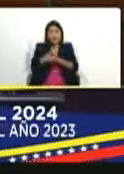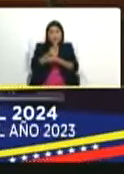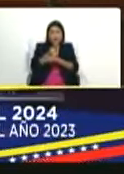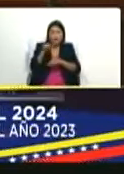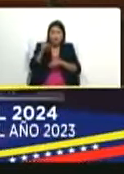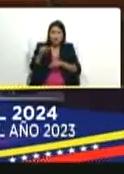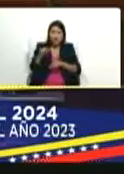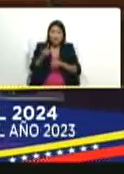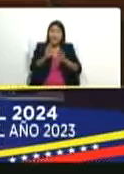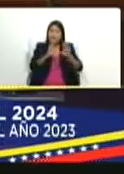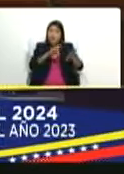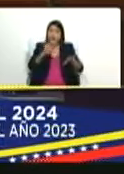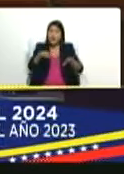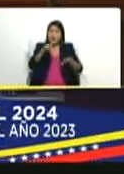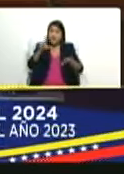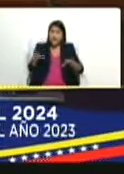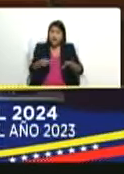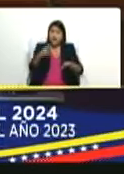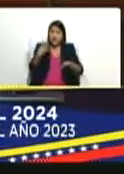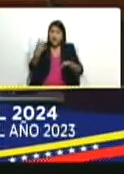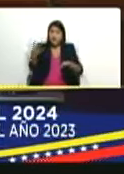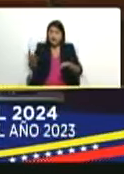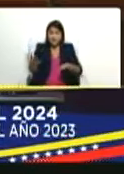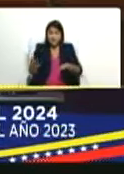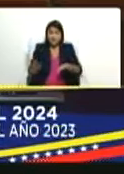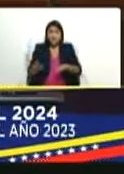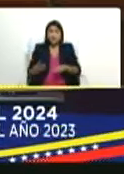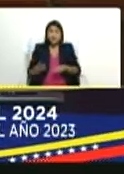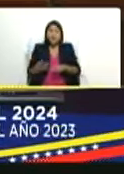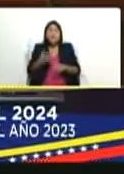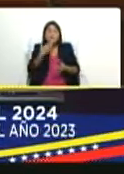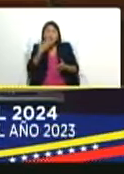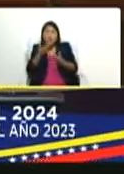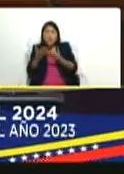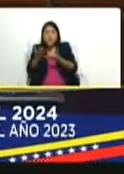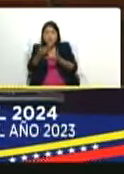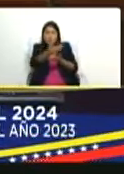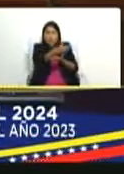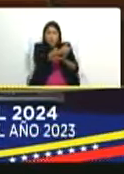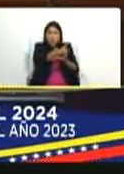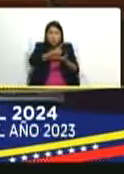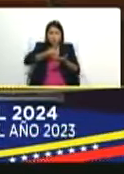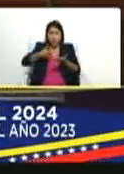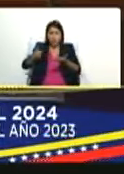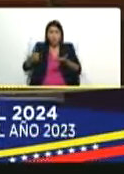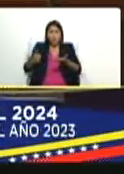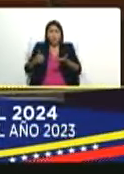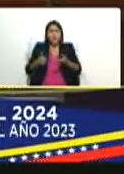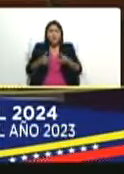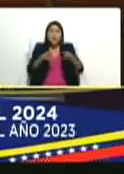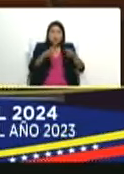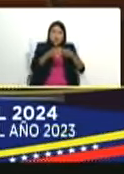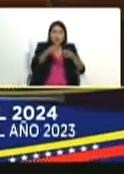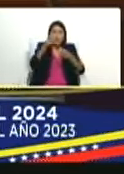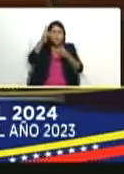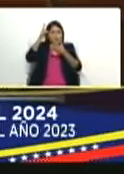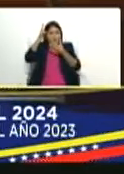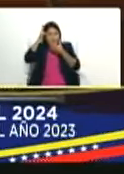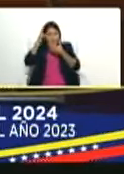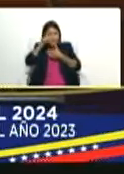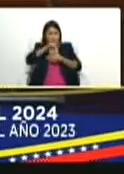dicho territorio, donde fueron recibidas diferentes propuestas presentadas por una representación de los pueblos